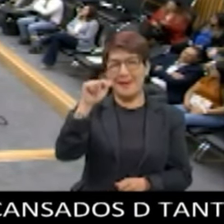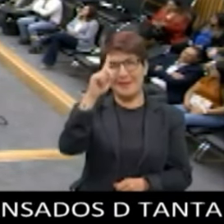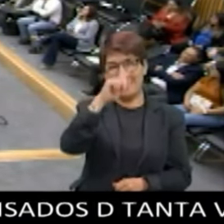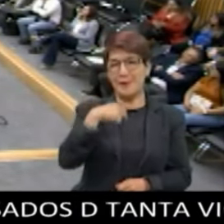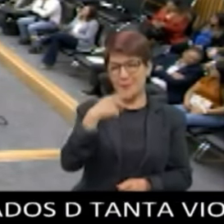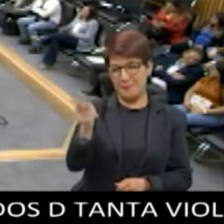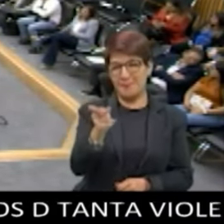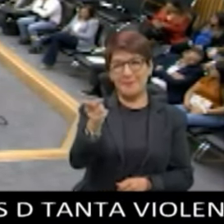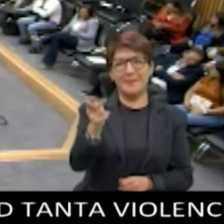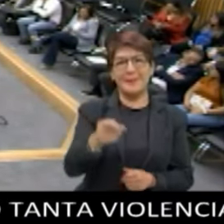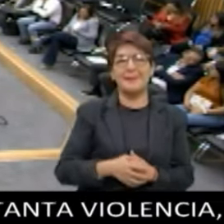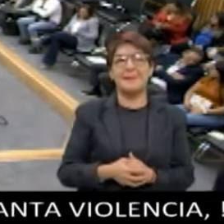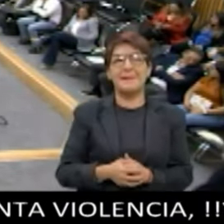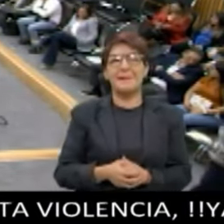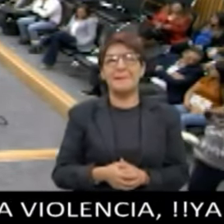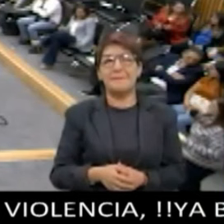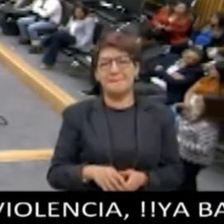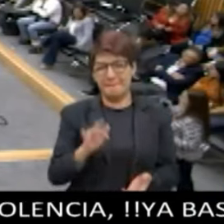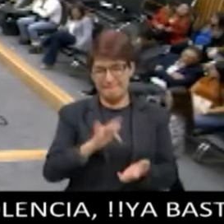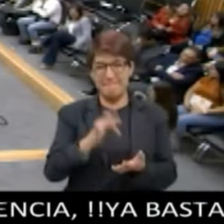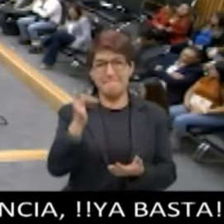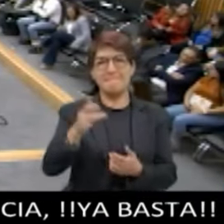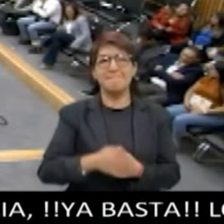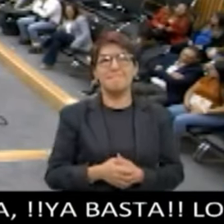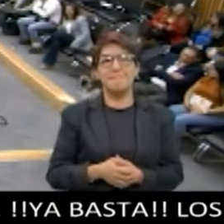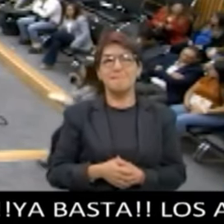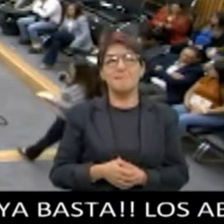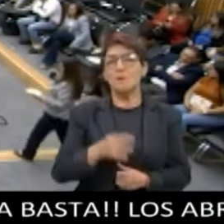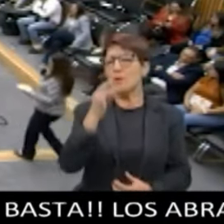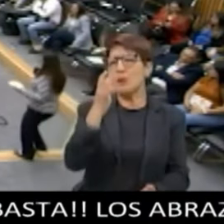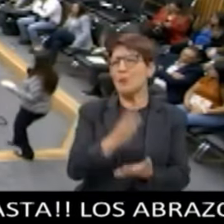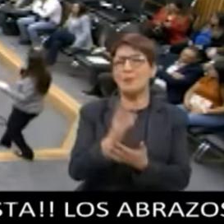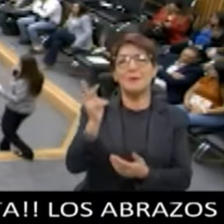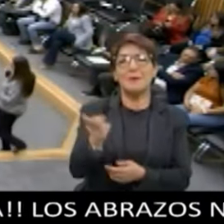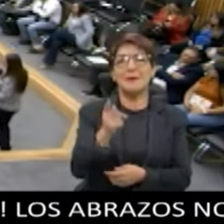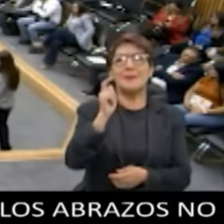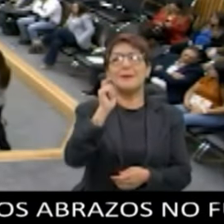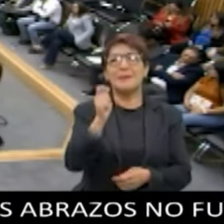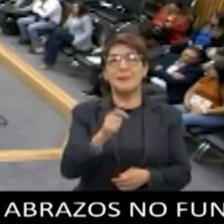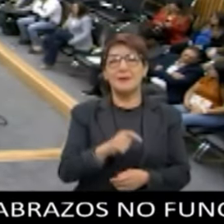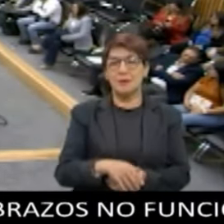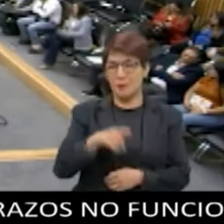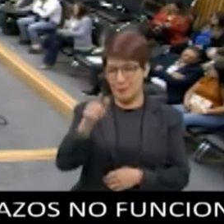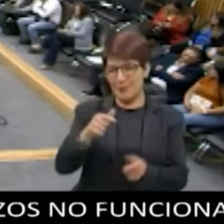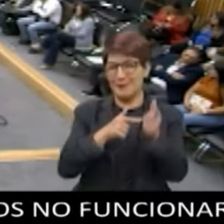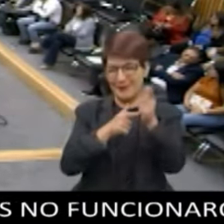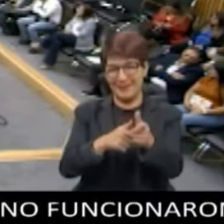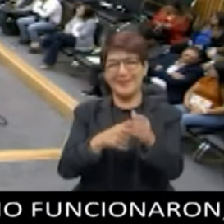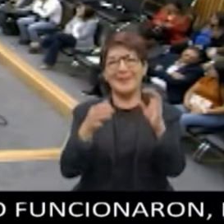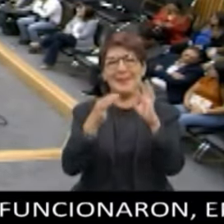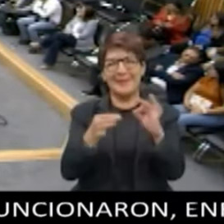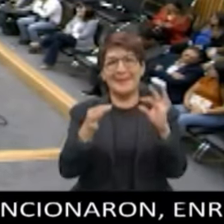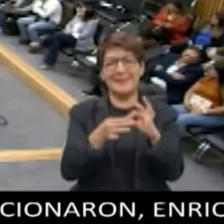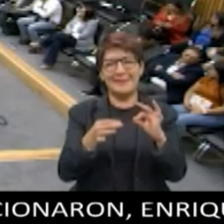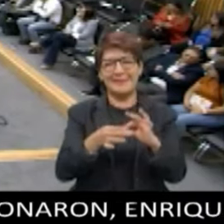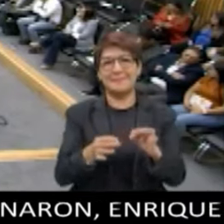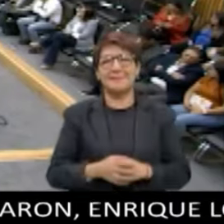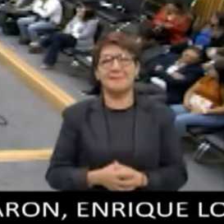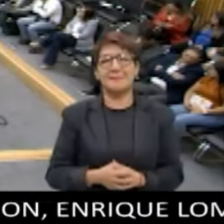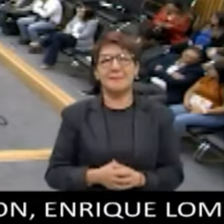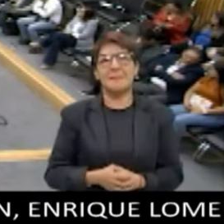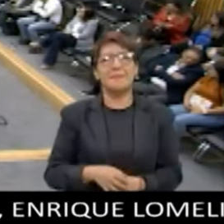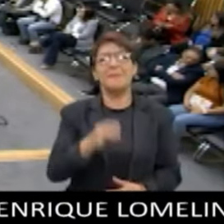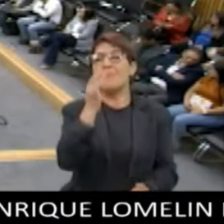parece un una exceso pensar que está en riesgo el proceso electoral debo de decirte Pepe